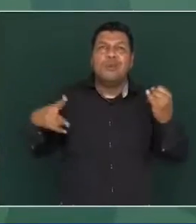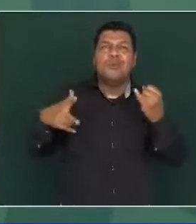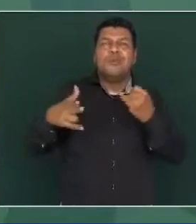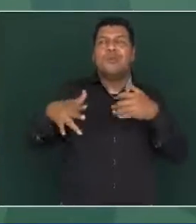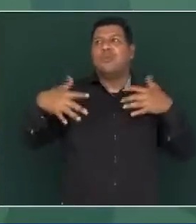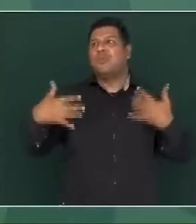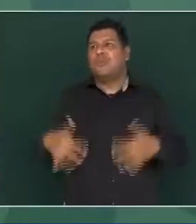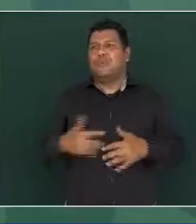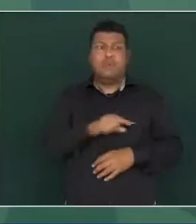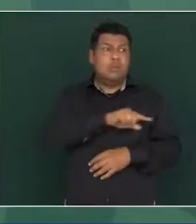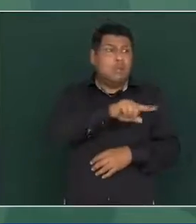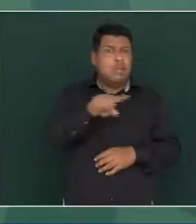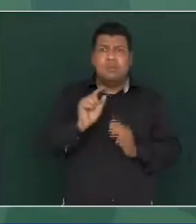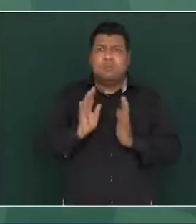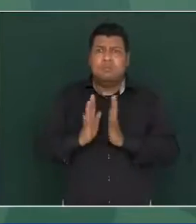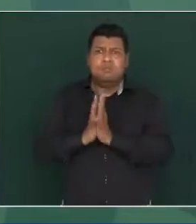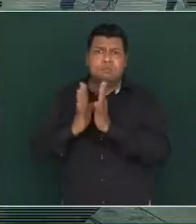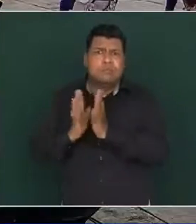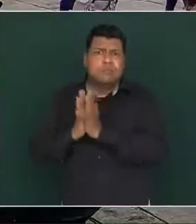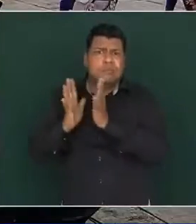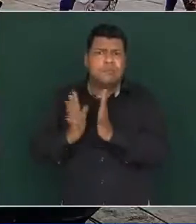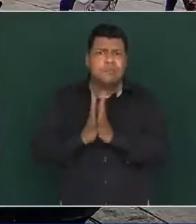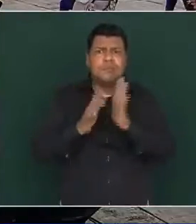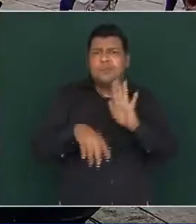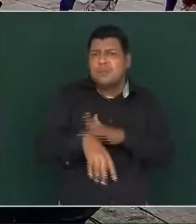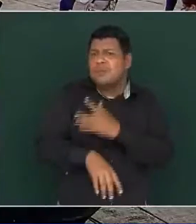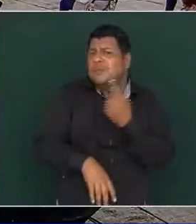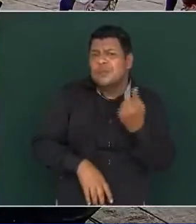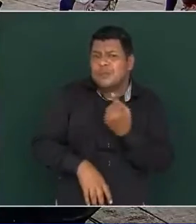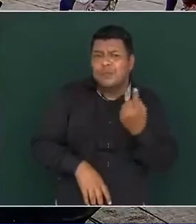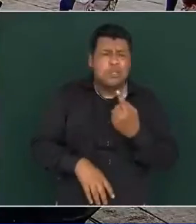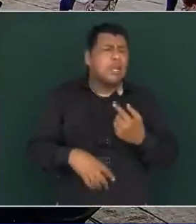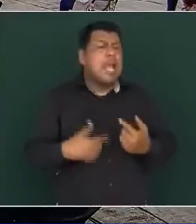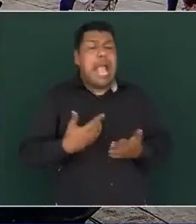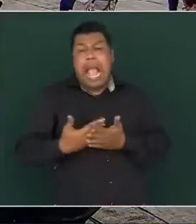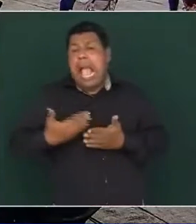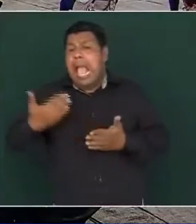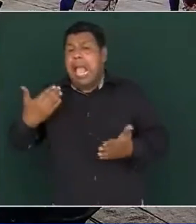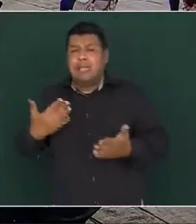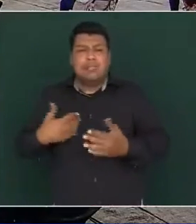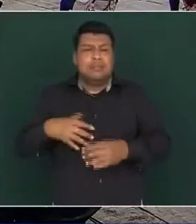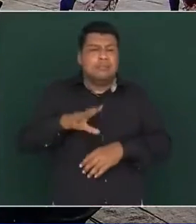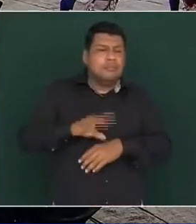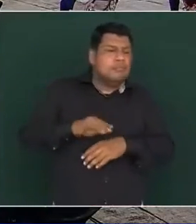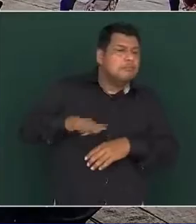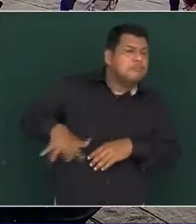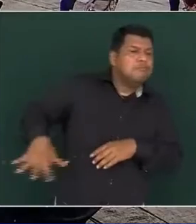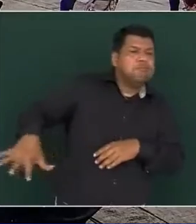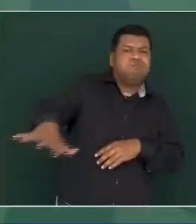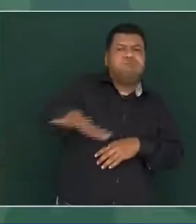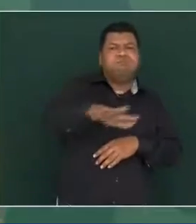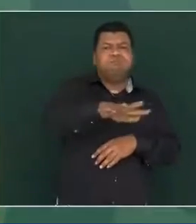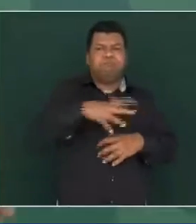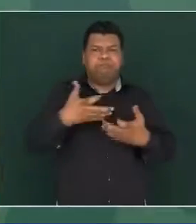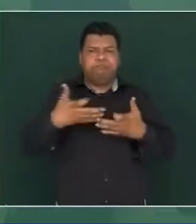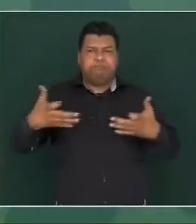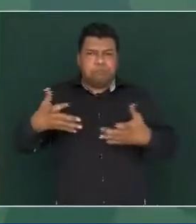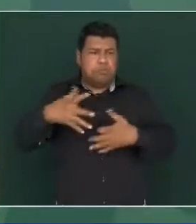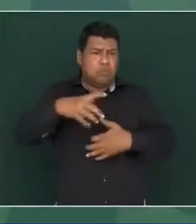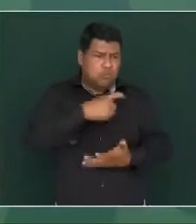ellos participaron mucho porque fueron quienes nos permitieron el adquirir toda la parte de